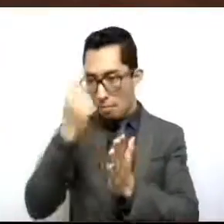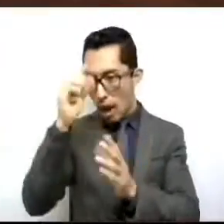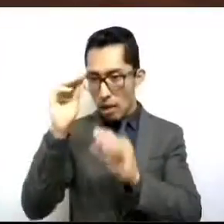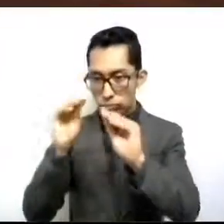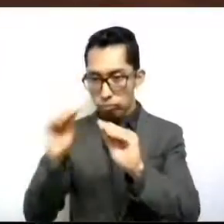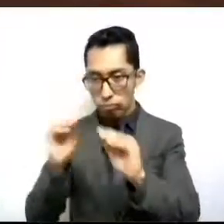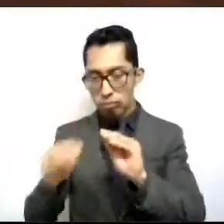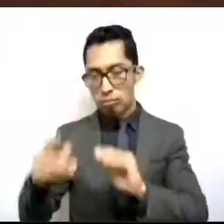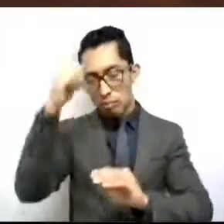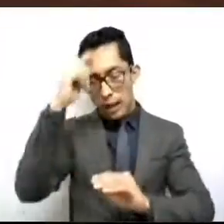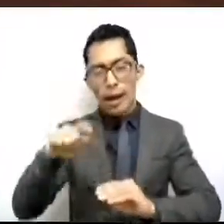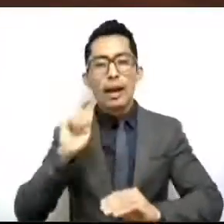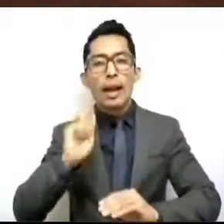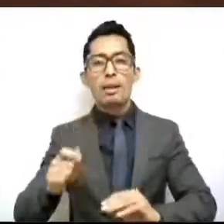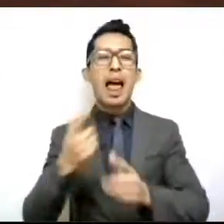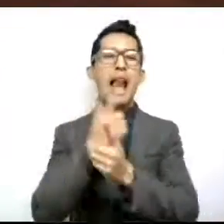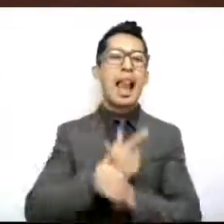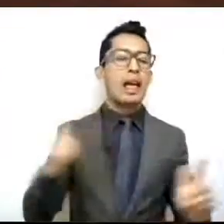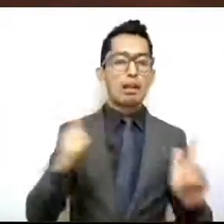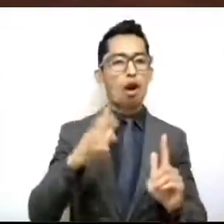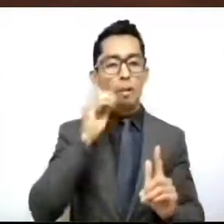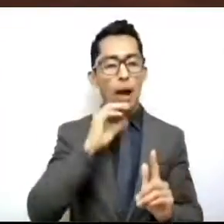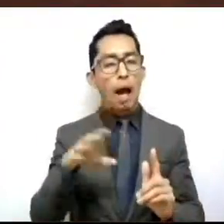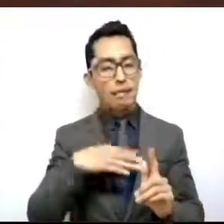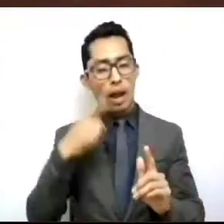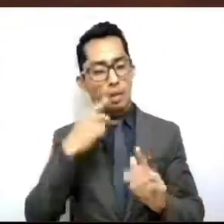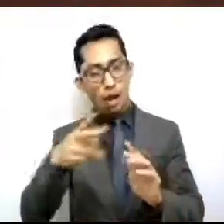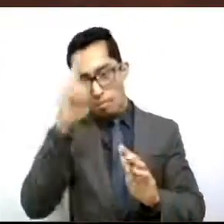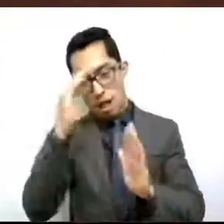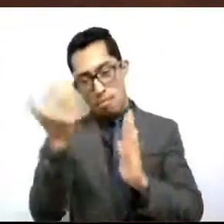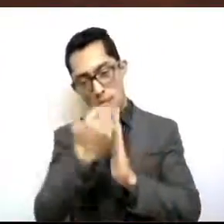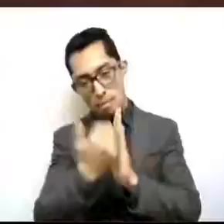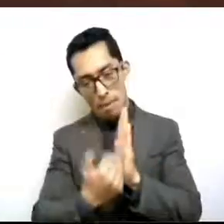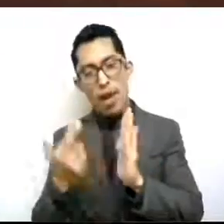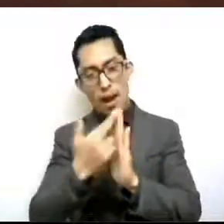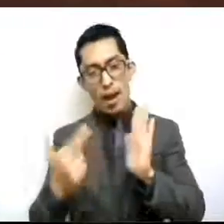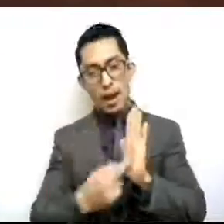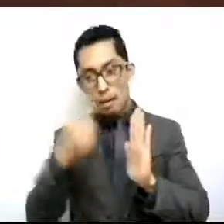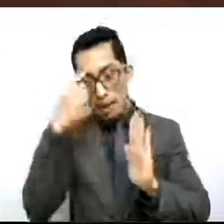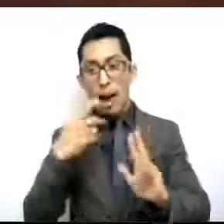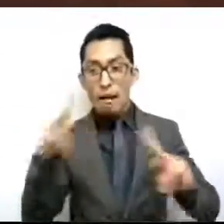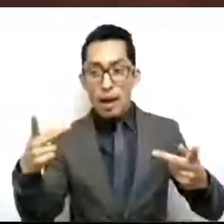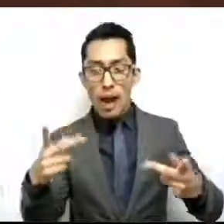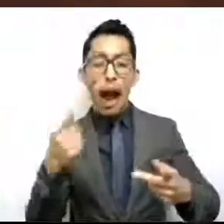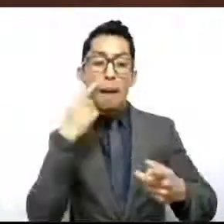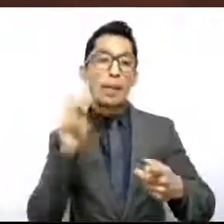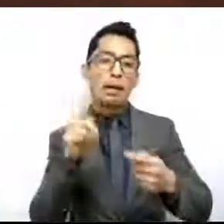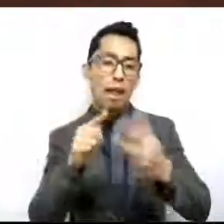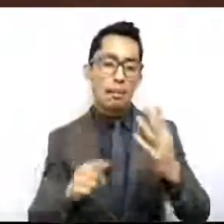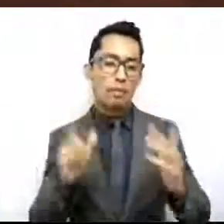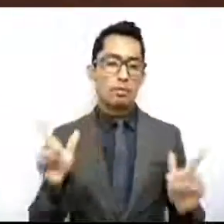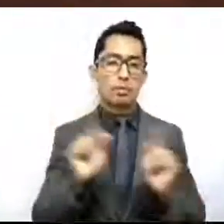que limiten más, que pongan más candados para la venta de estos predios. Es cuanto. Gracias.